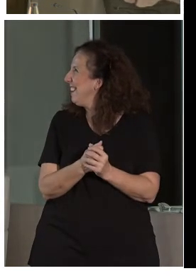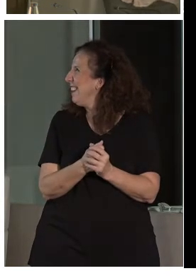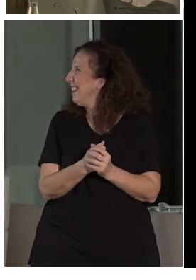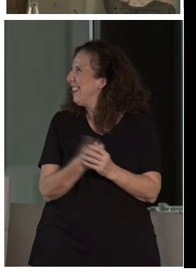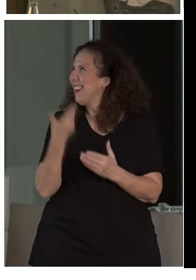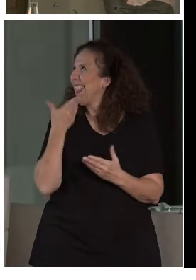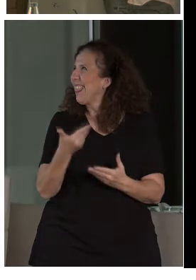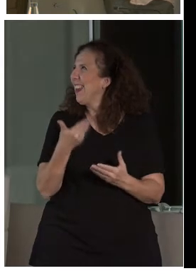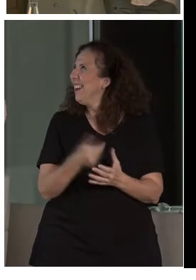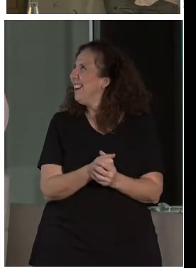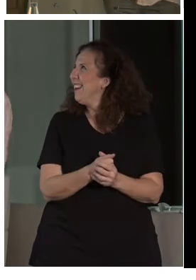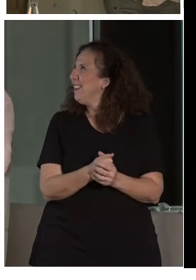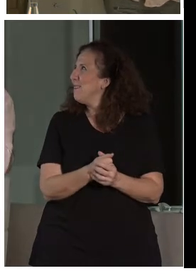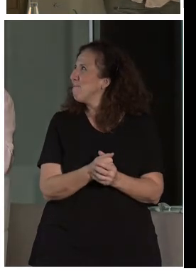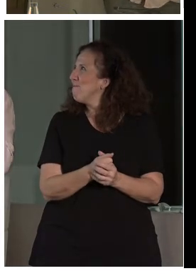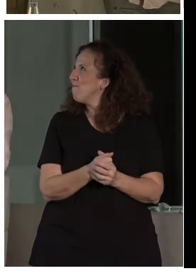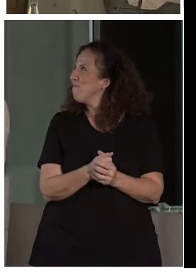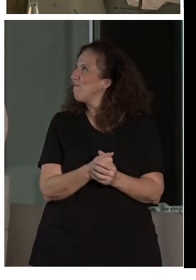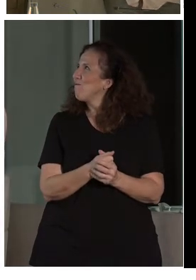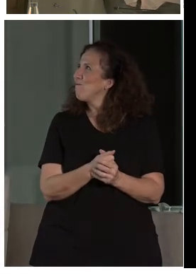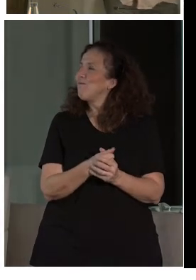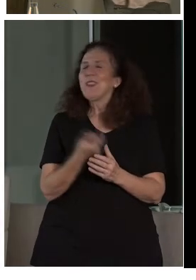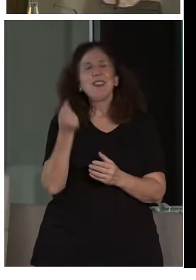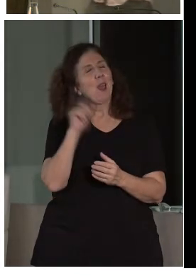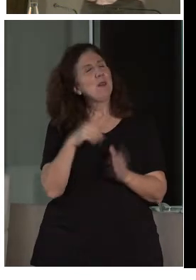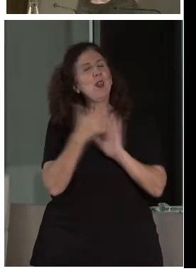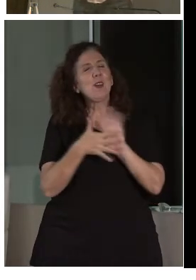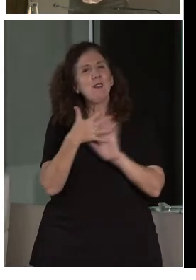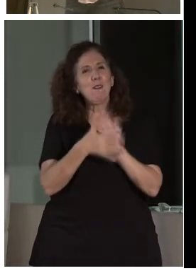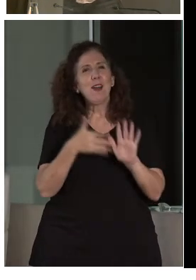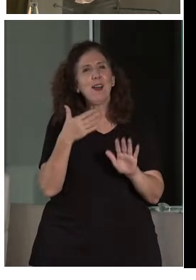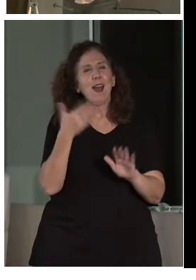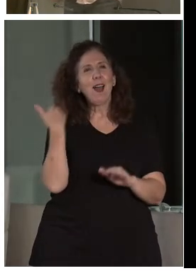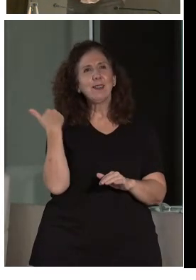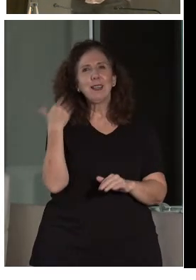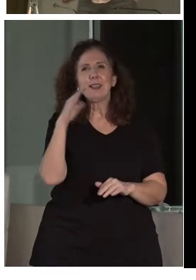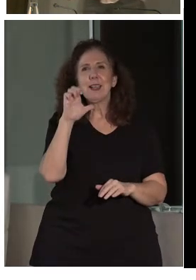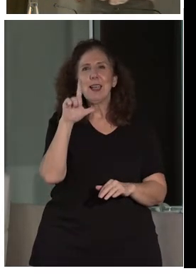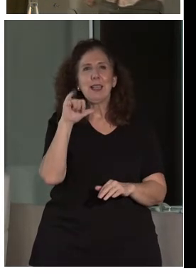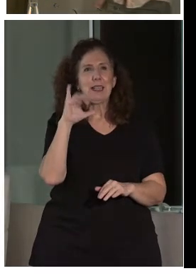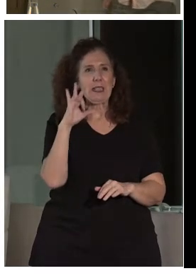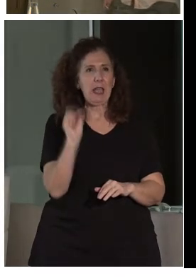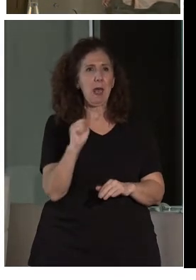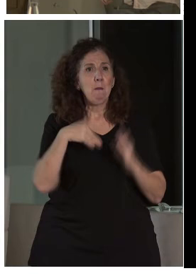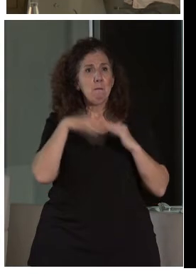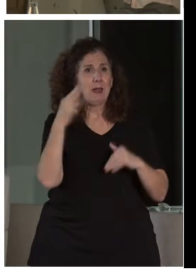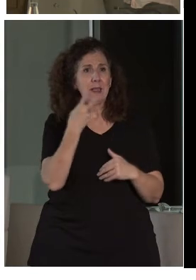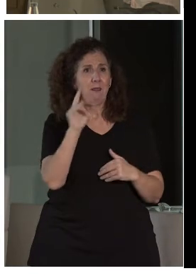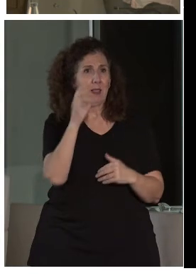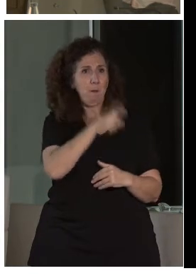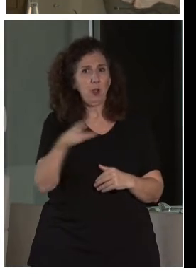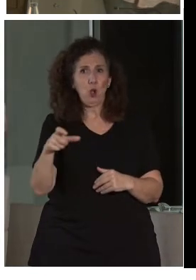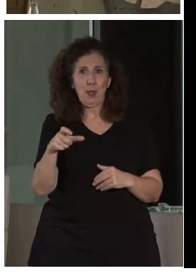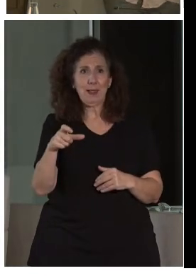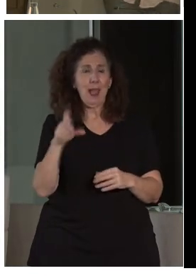Gracias. Lo que comentaba Elisa, fijaros que más de 20 personas con movilidad reducida han participado en rutas por